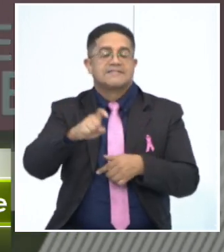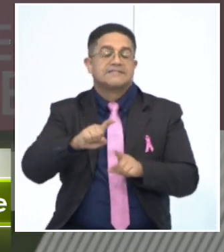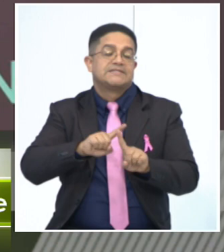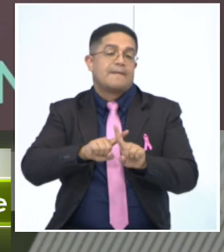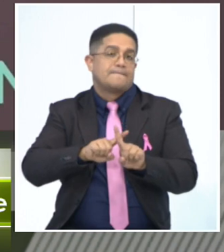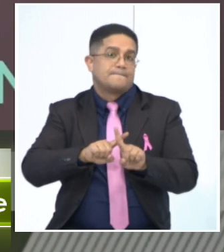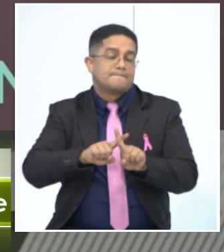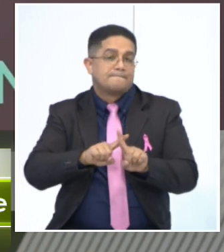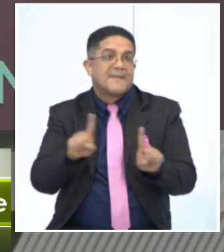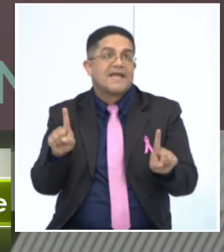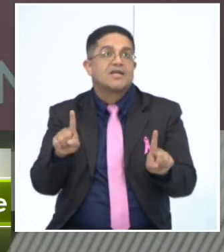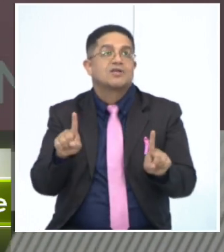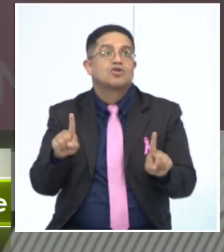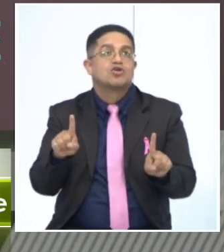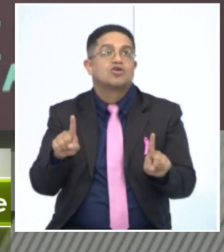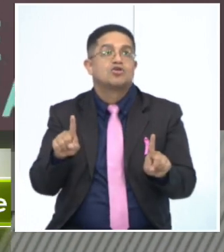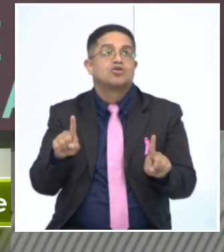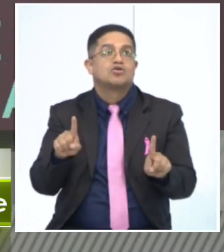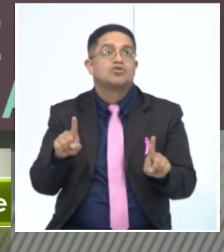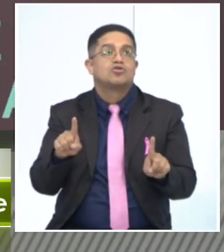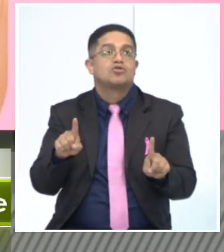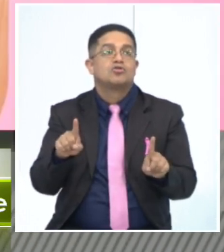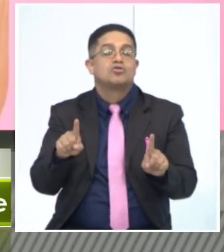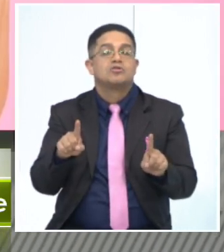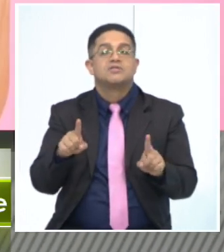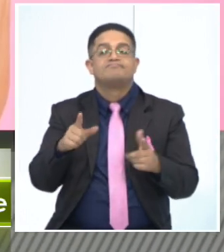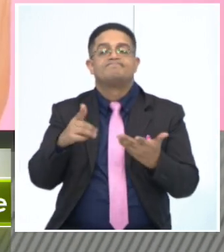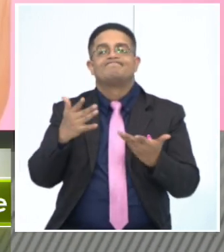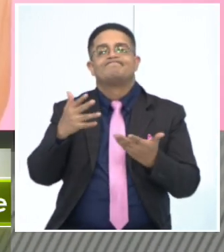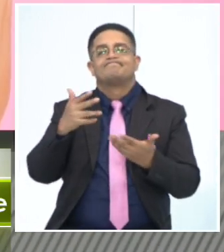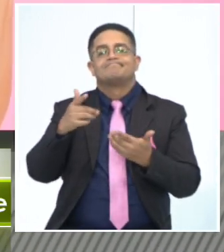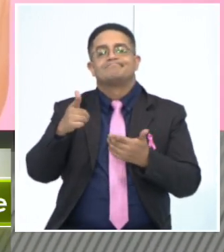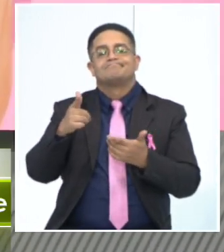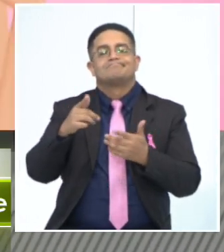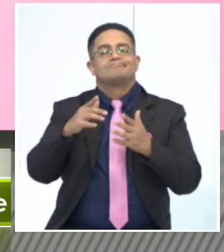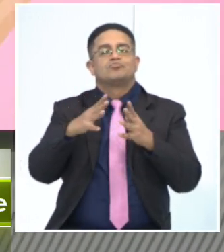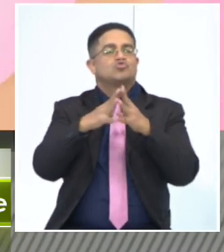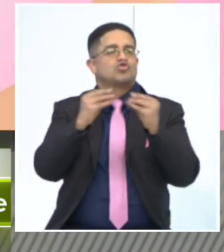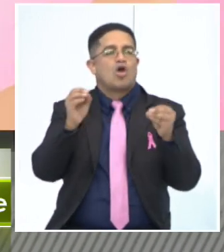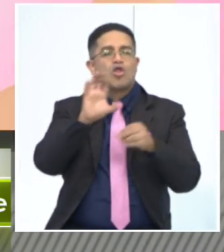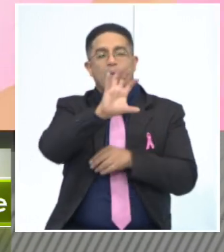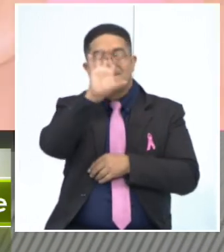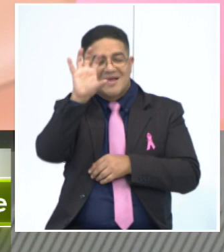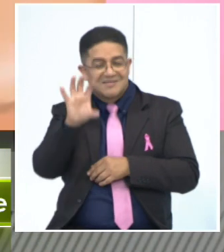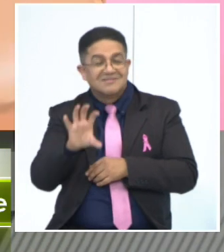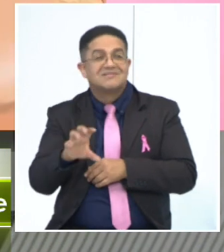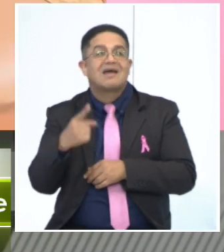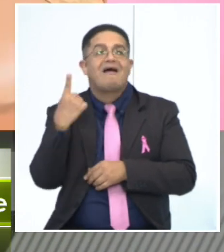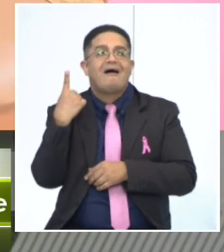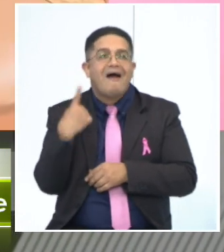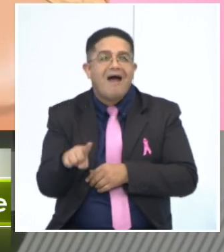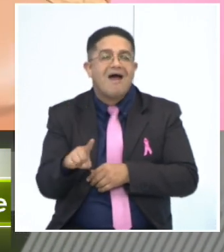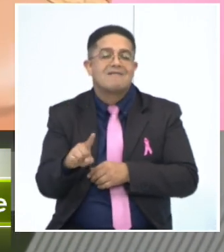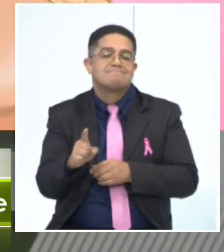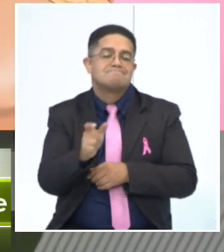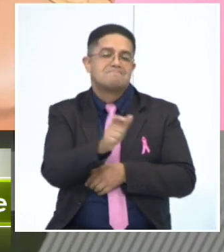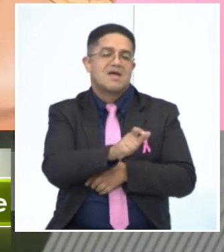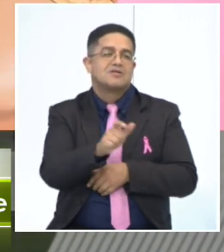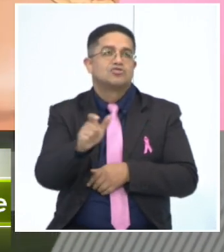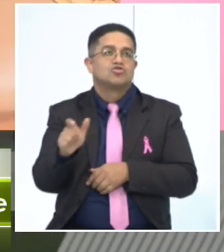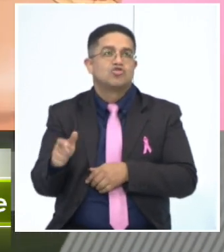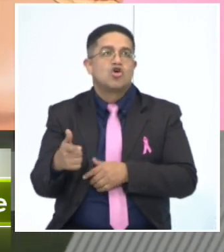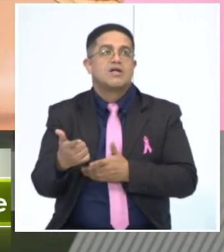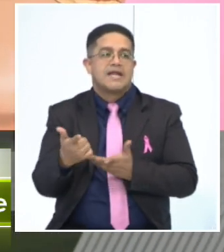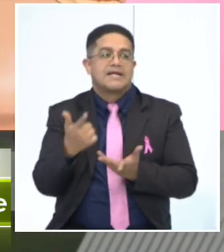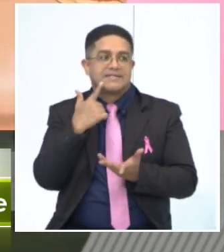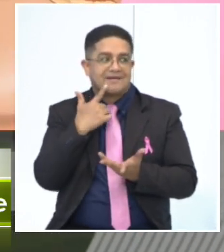Desafortunadamente, desde el Río Grande hasta Argentina, pues existe muchas personas que se